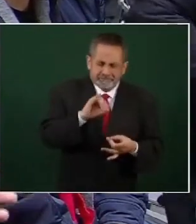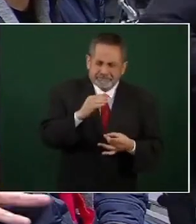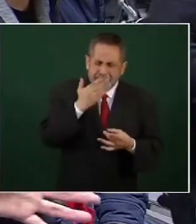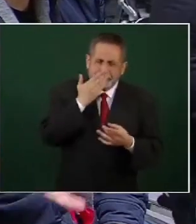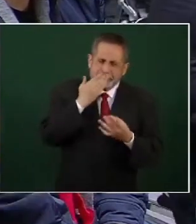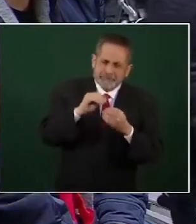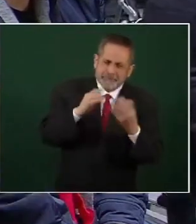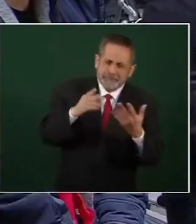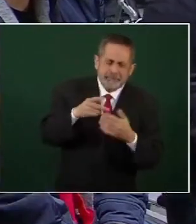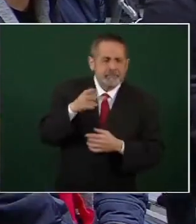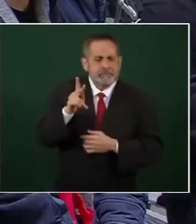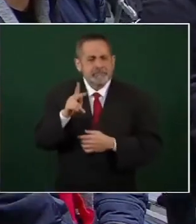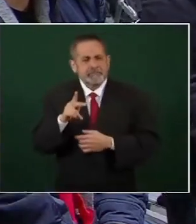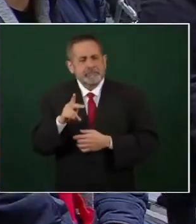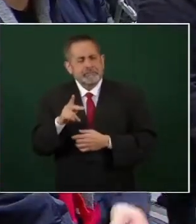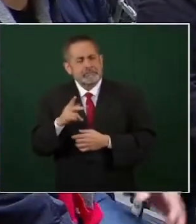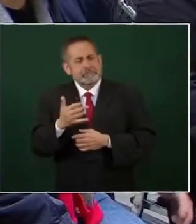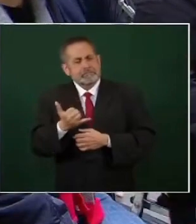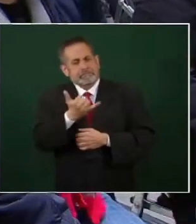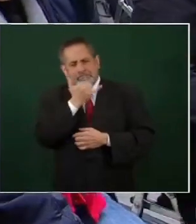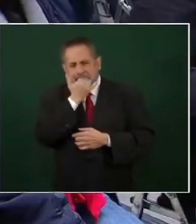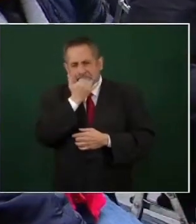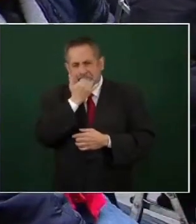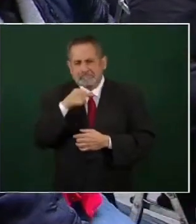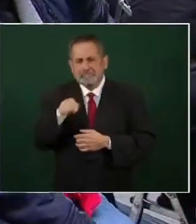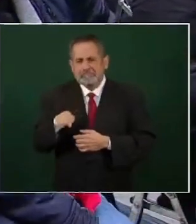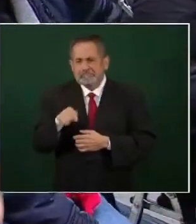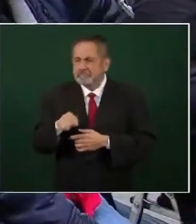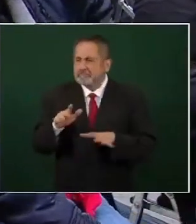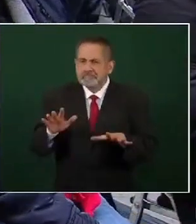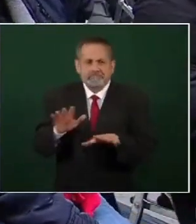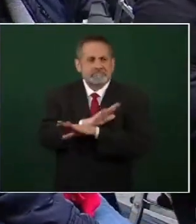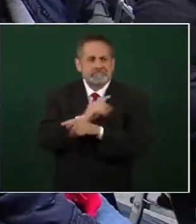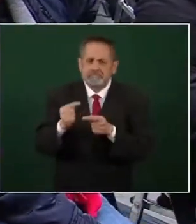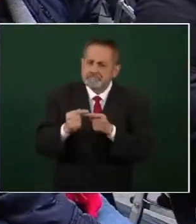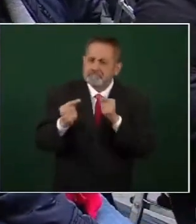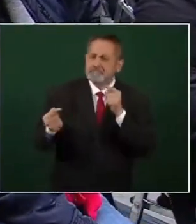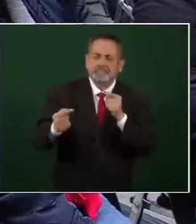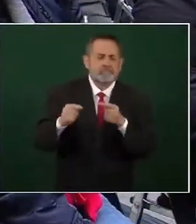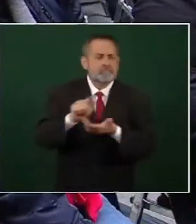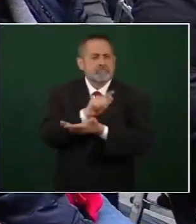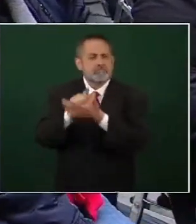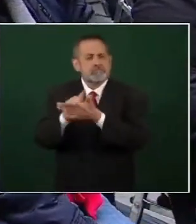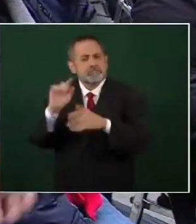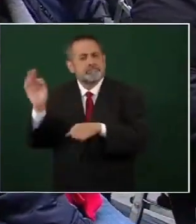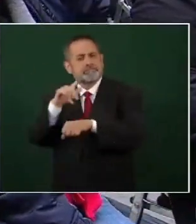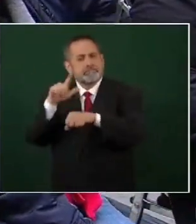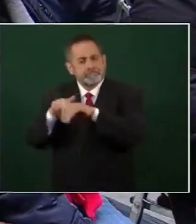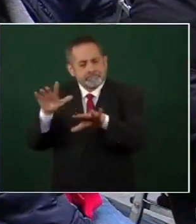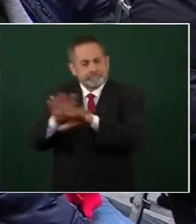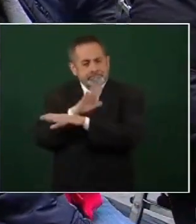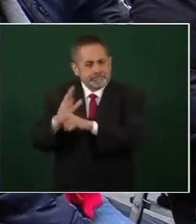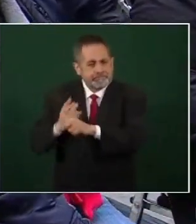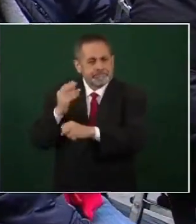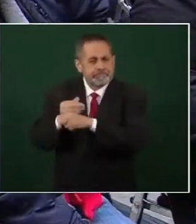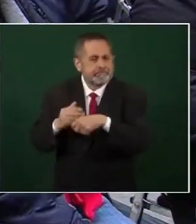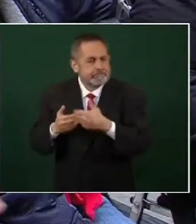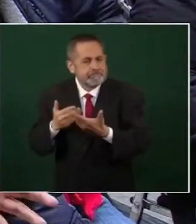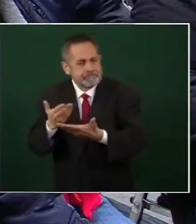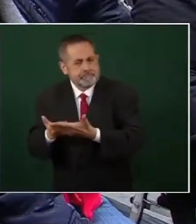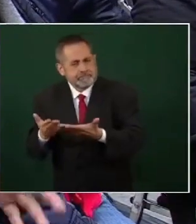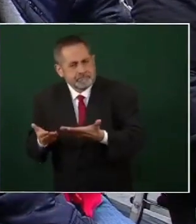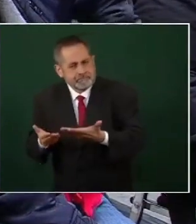creo que es una arista para ir en contra un poco de la reforma electoral que se quiere plantear a nivel federal, también aunado al